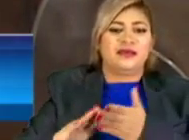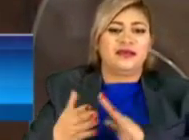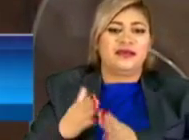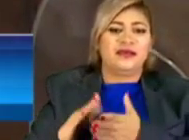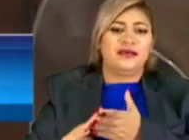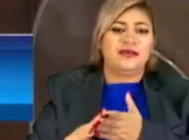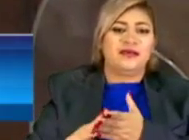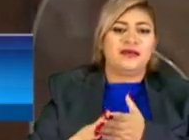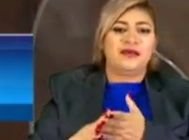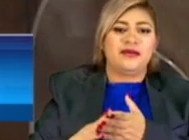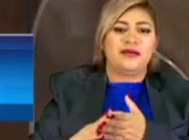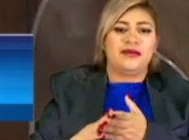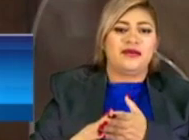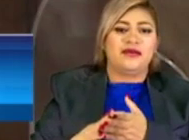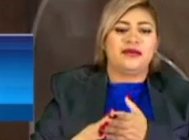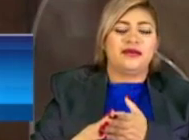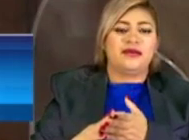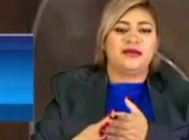Altas,